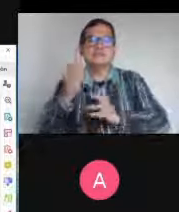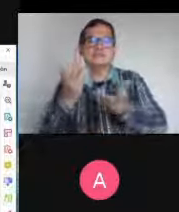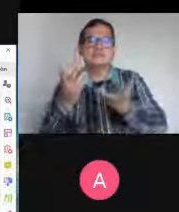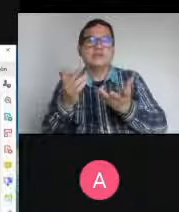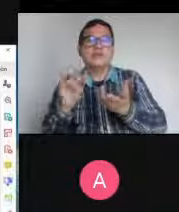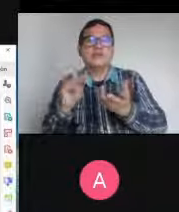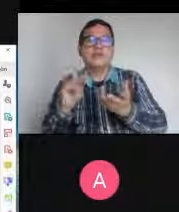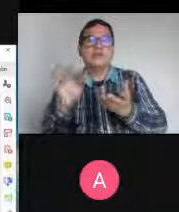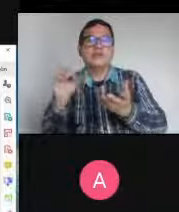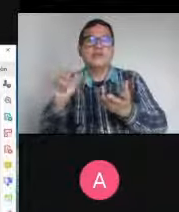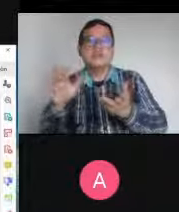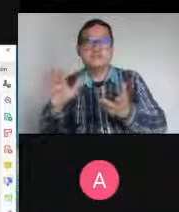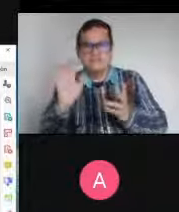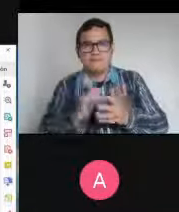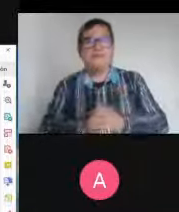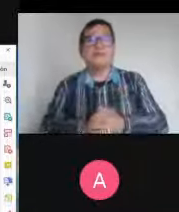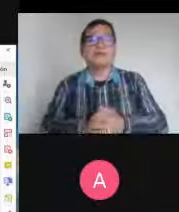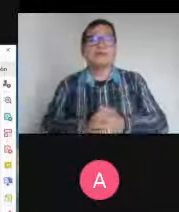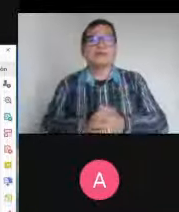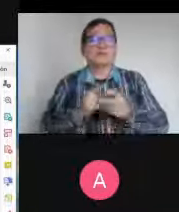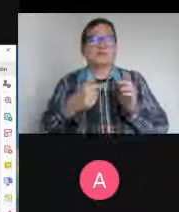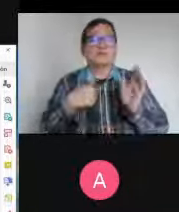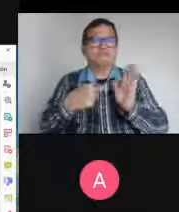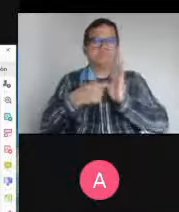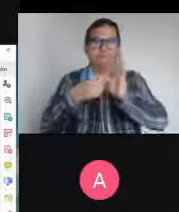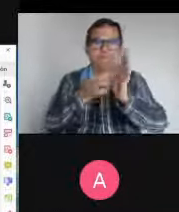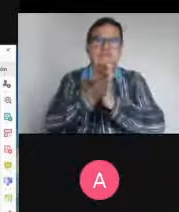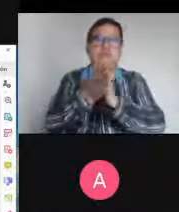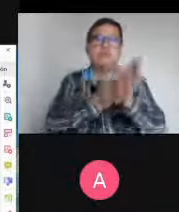Aquí pues les hago una recomendación inicialmente.